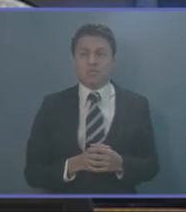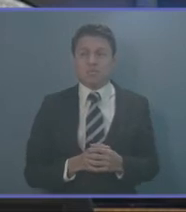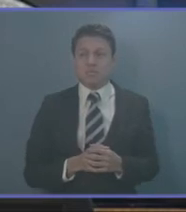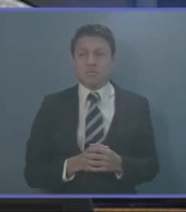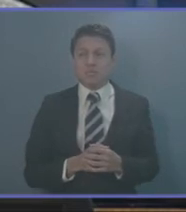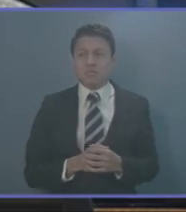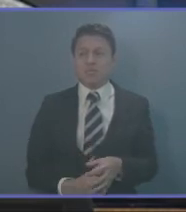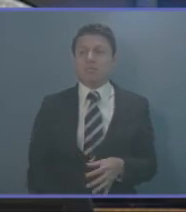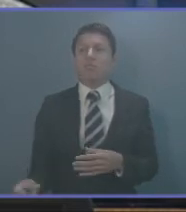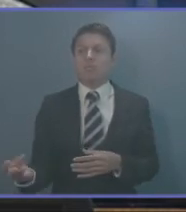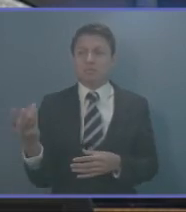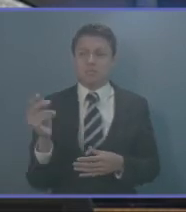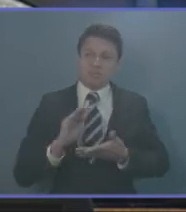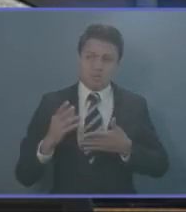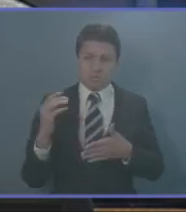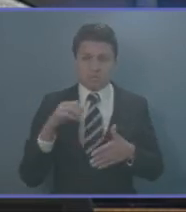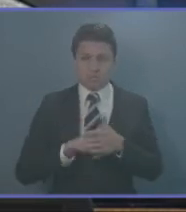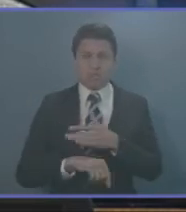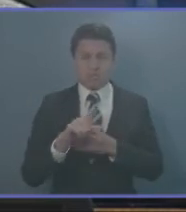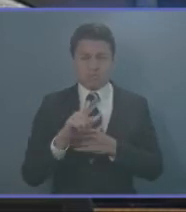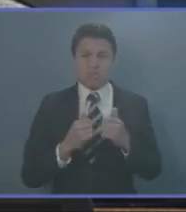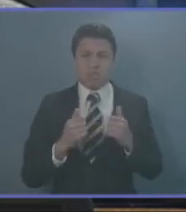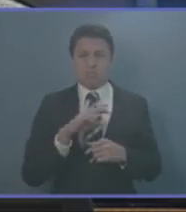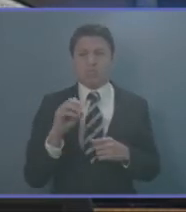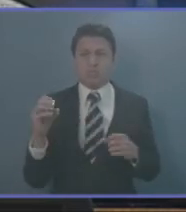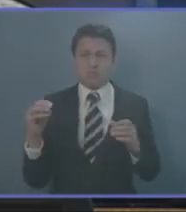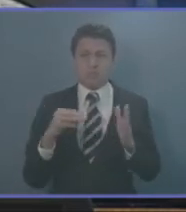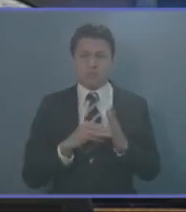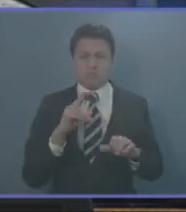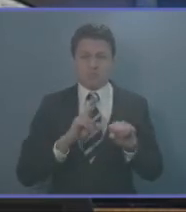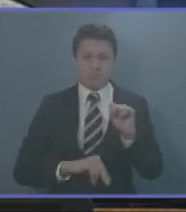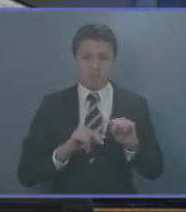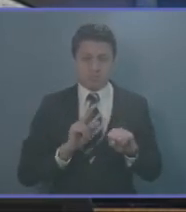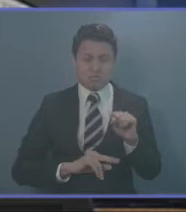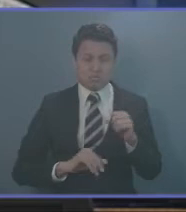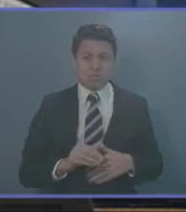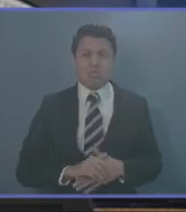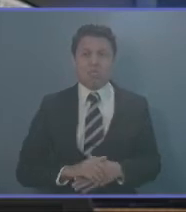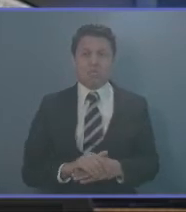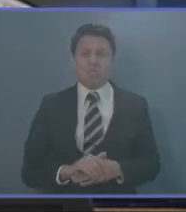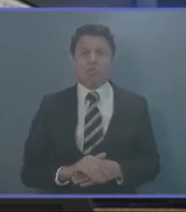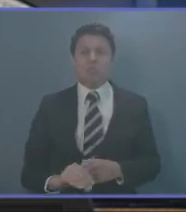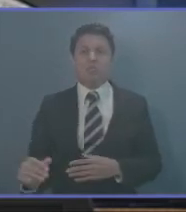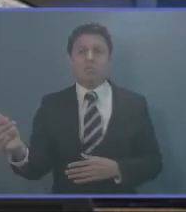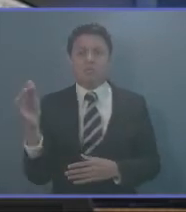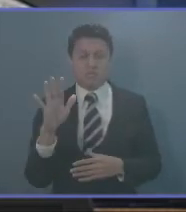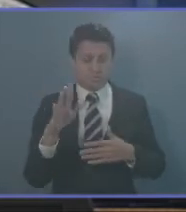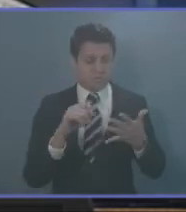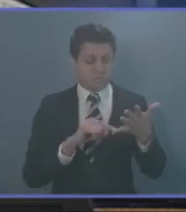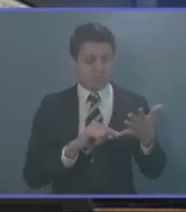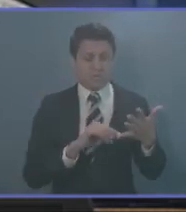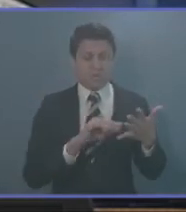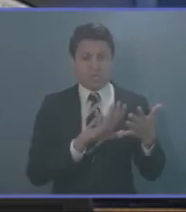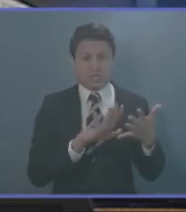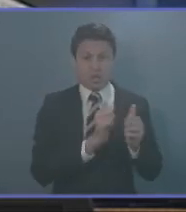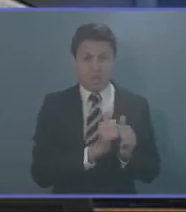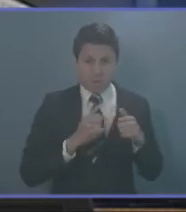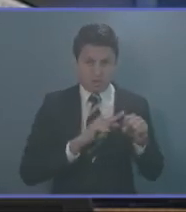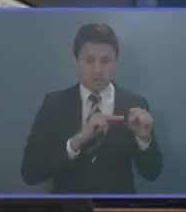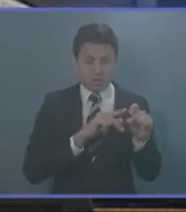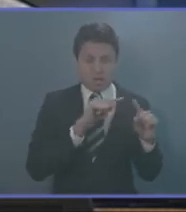sobre el exceso de $1,500,000. 5. $5,000,000 con un centavo a